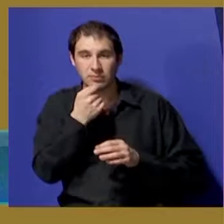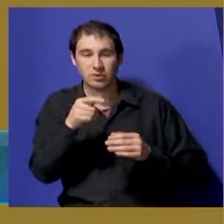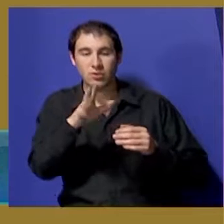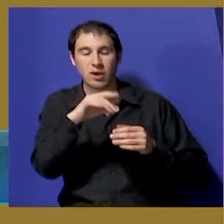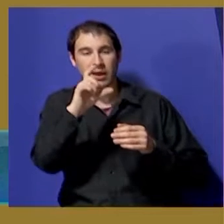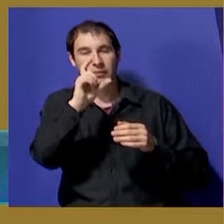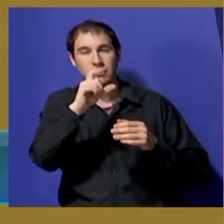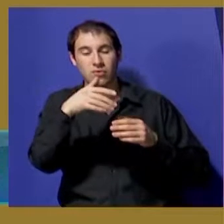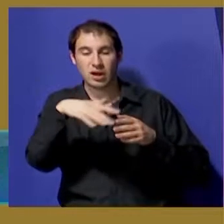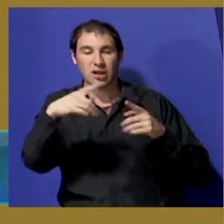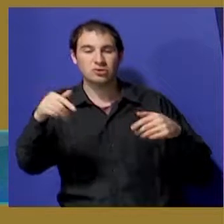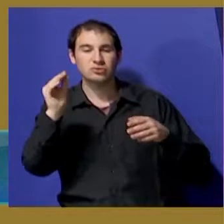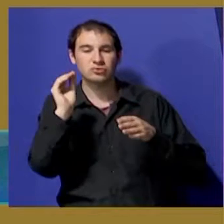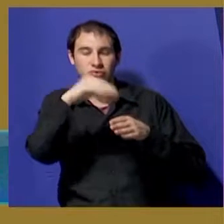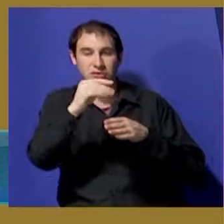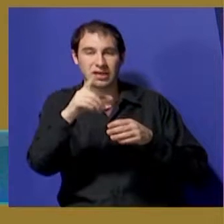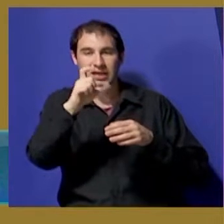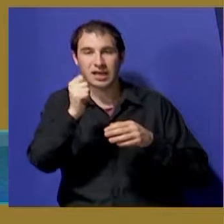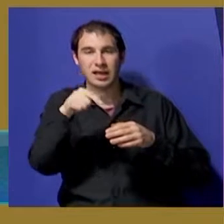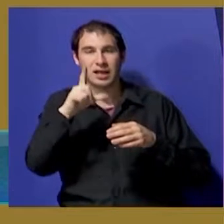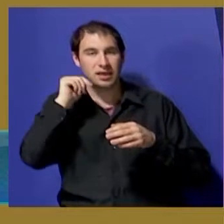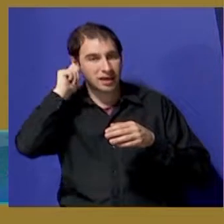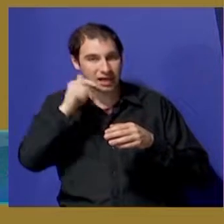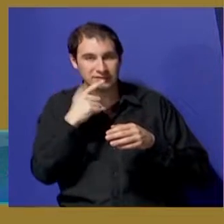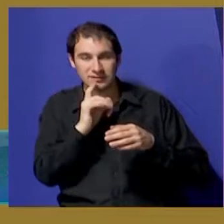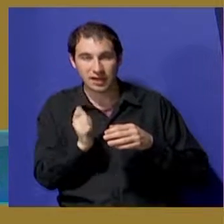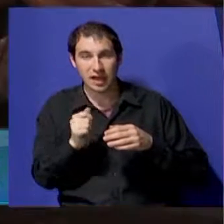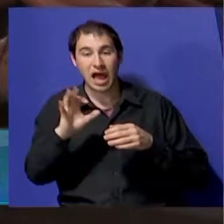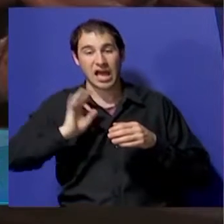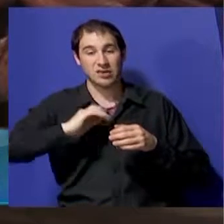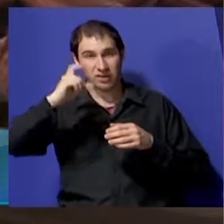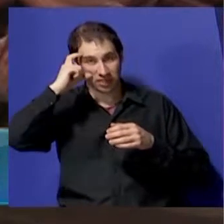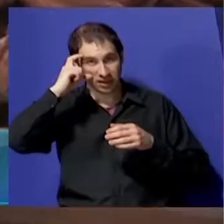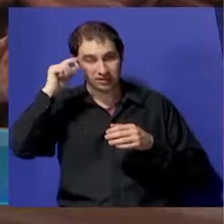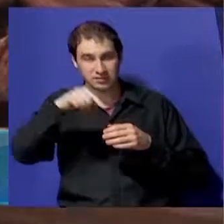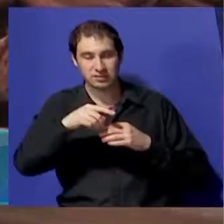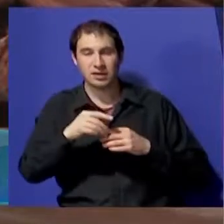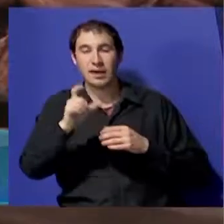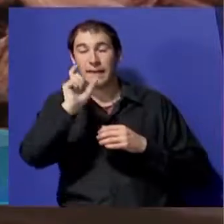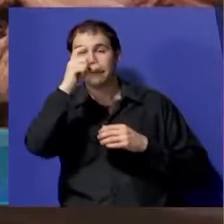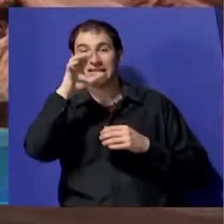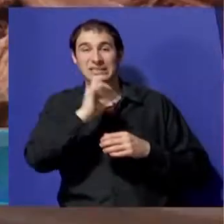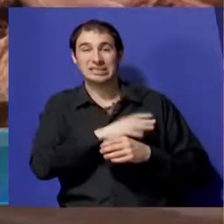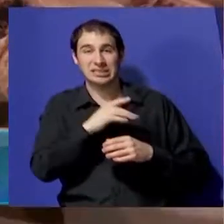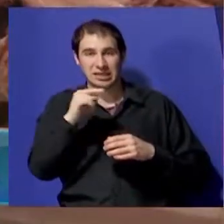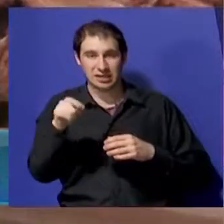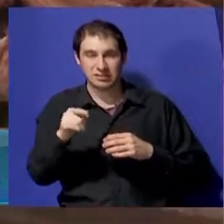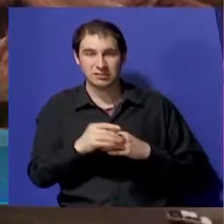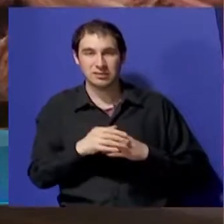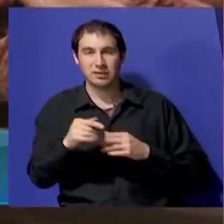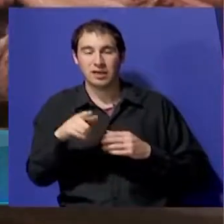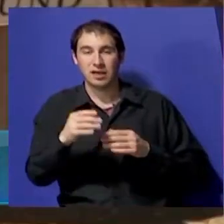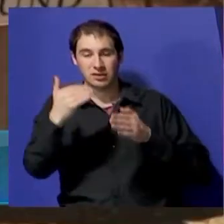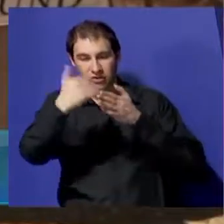escombrera en Calingasta, que está desde hace 10 años de una mina chilena que ha pasado el